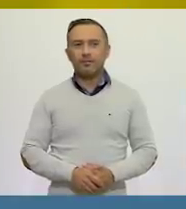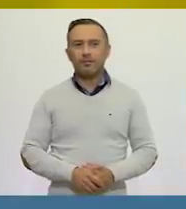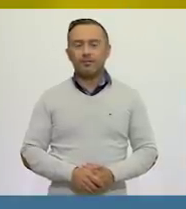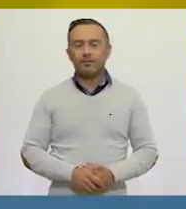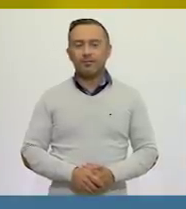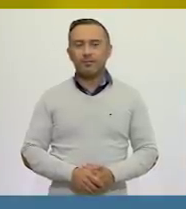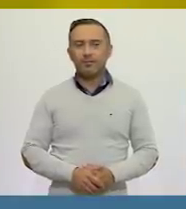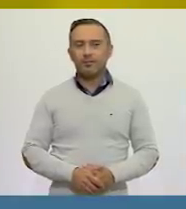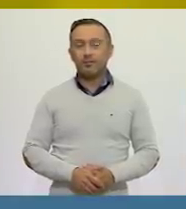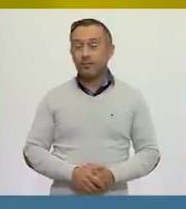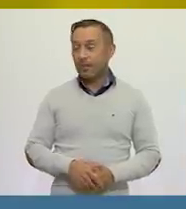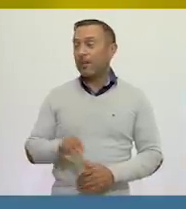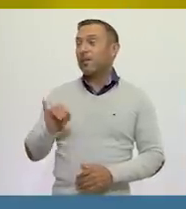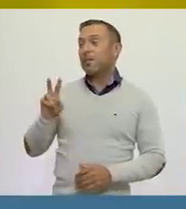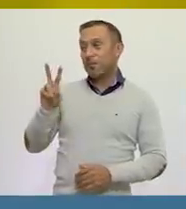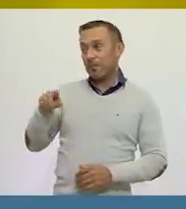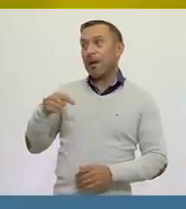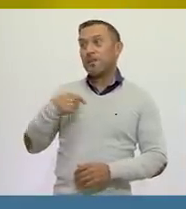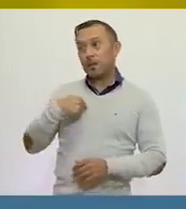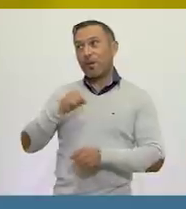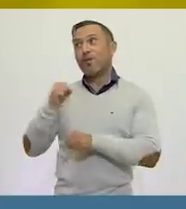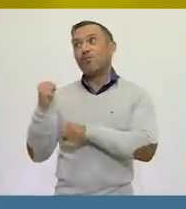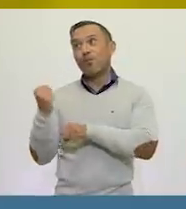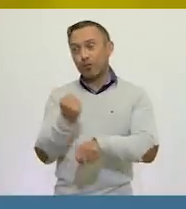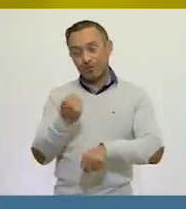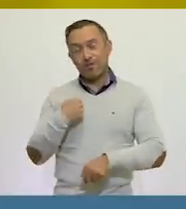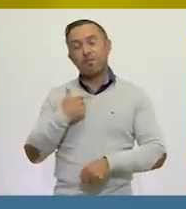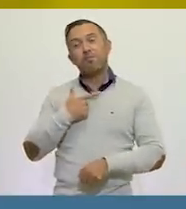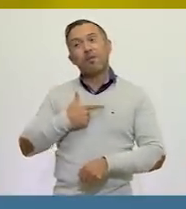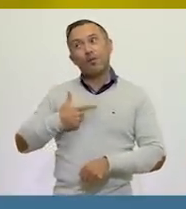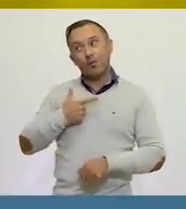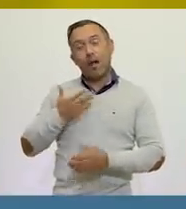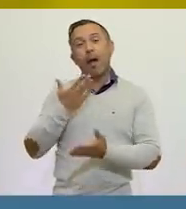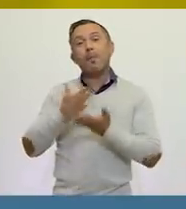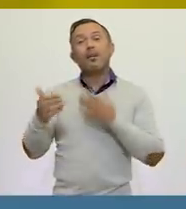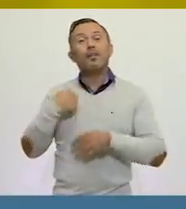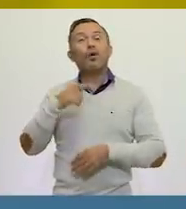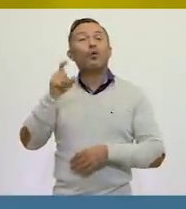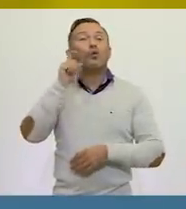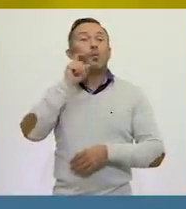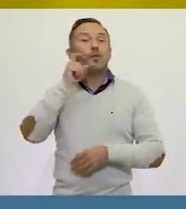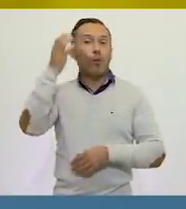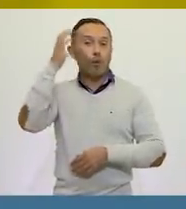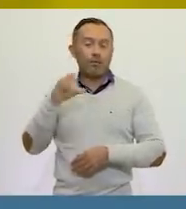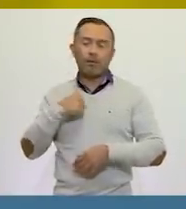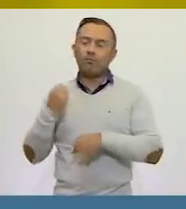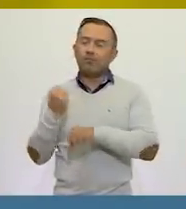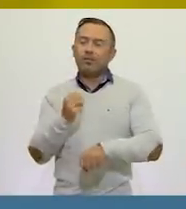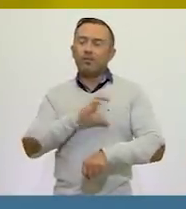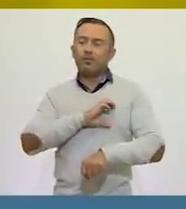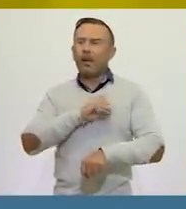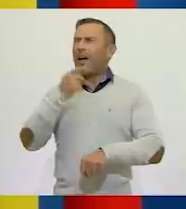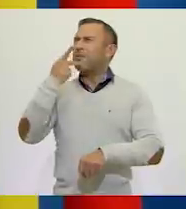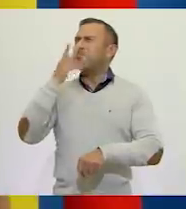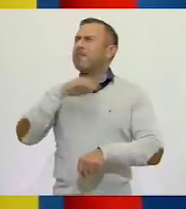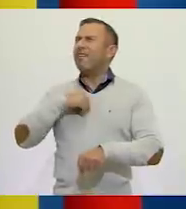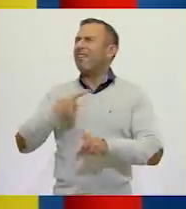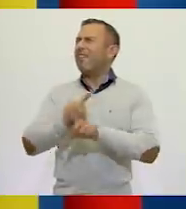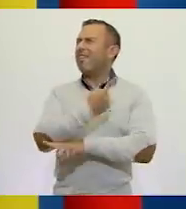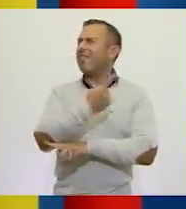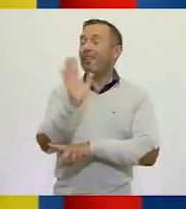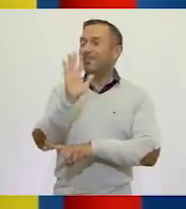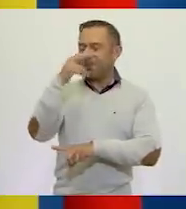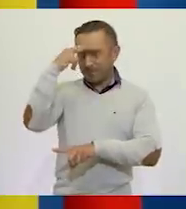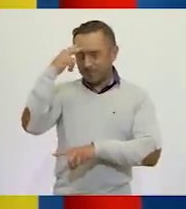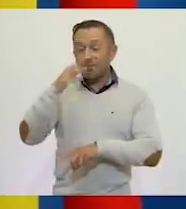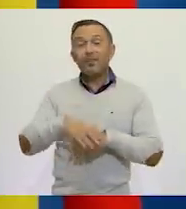A mí también me gusta el béisbol, pero yo le voy a los Tomateros de Culiacán. Y bueno, no nos desviemos de tema, ¿verdad, maestra? Perdón.